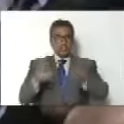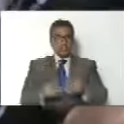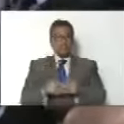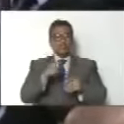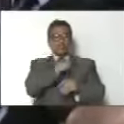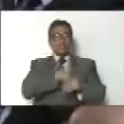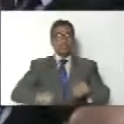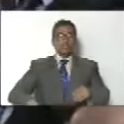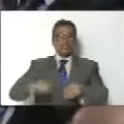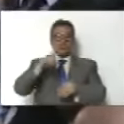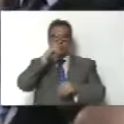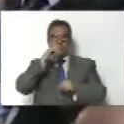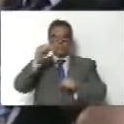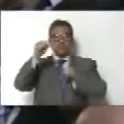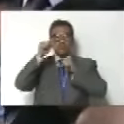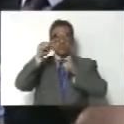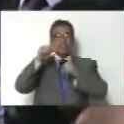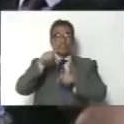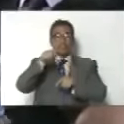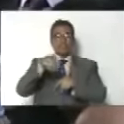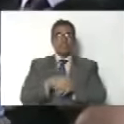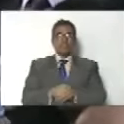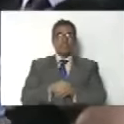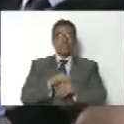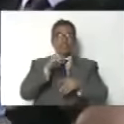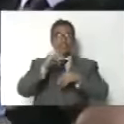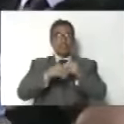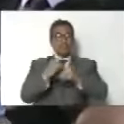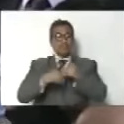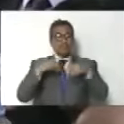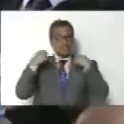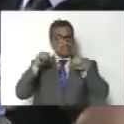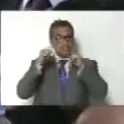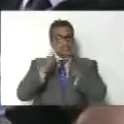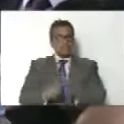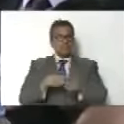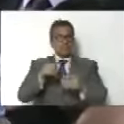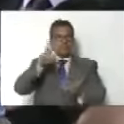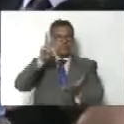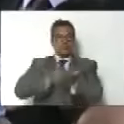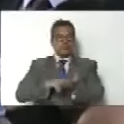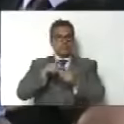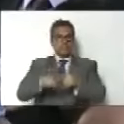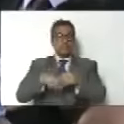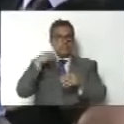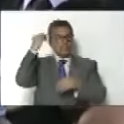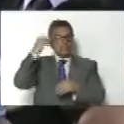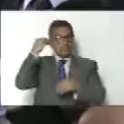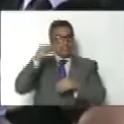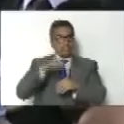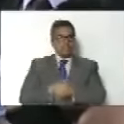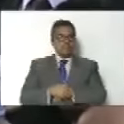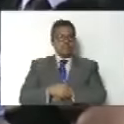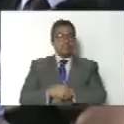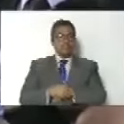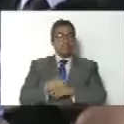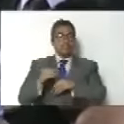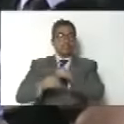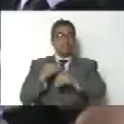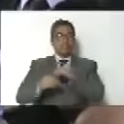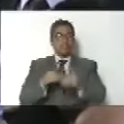al presidente Nicolás Maduro a poner en práctica lo aprobado por consenso en el